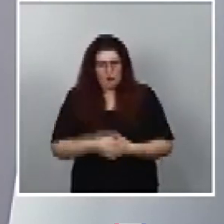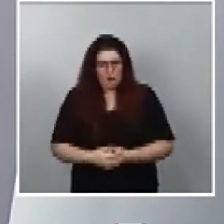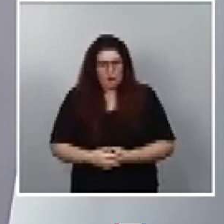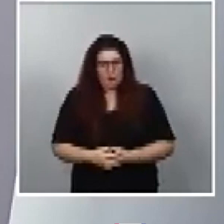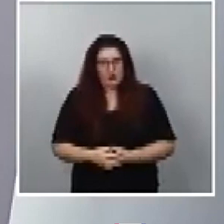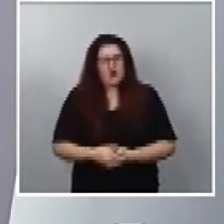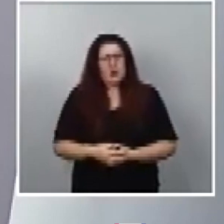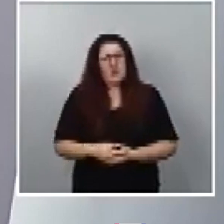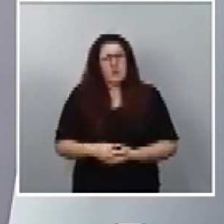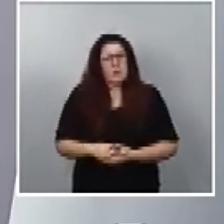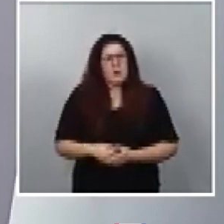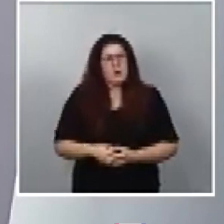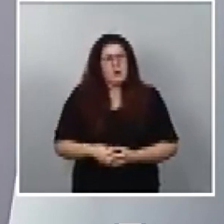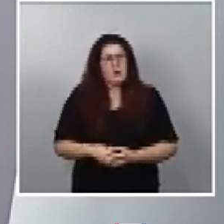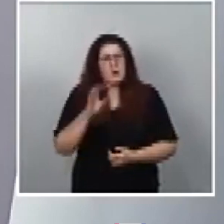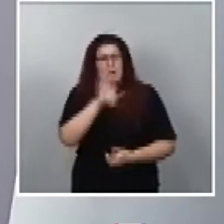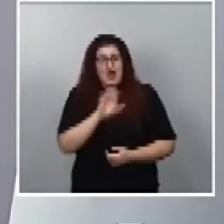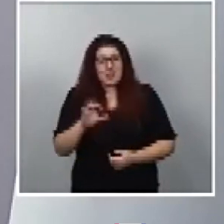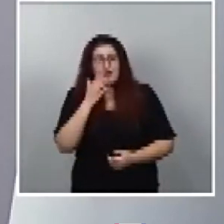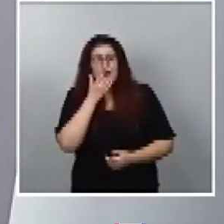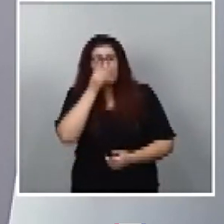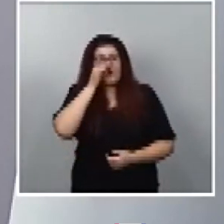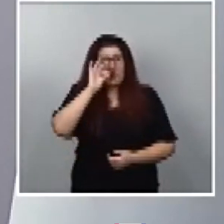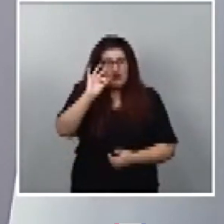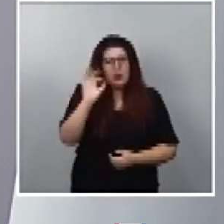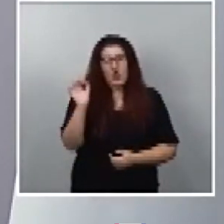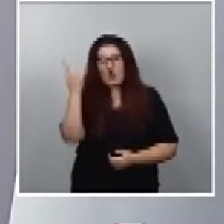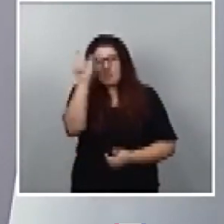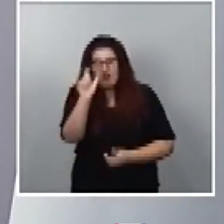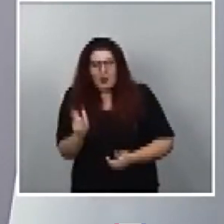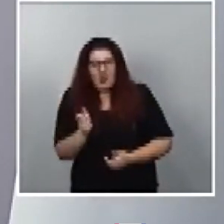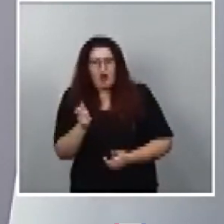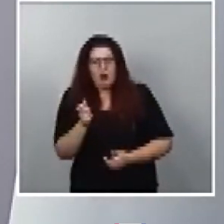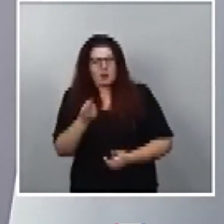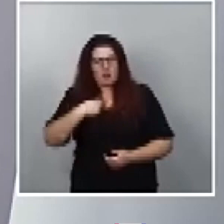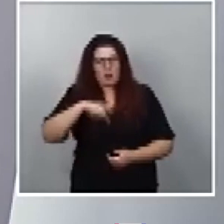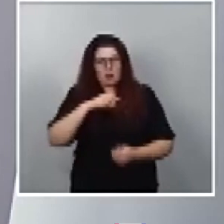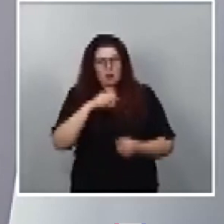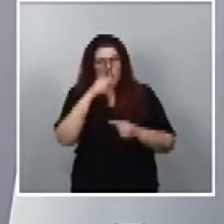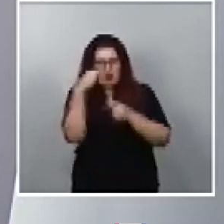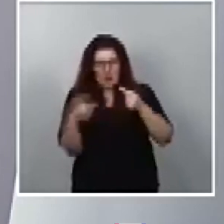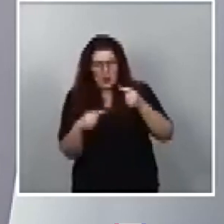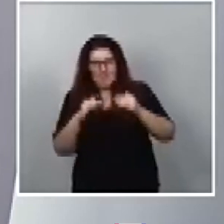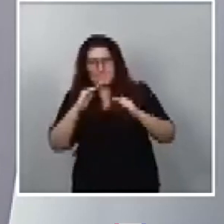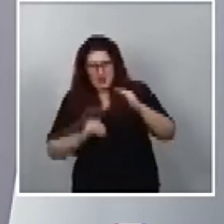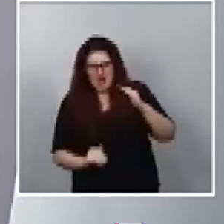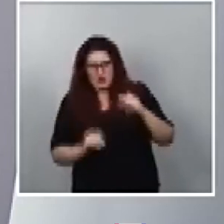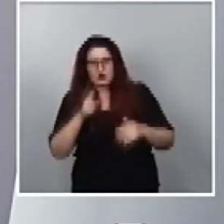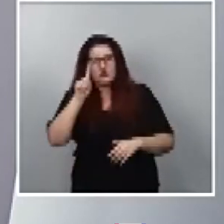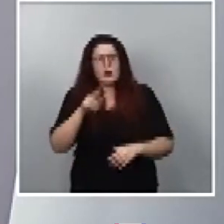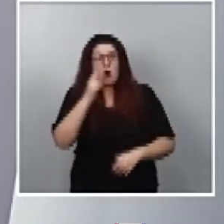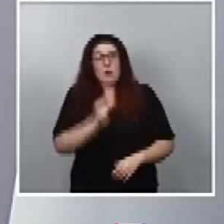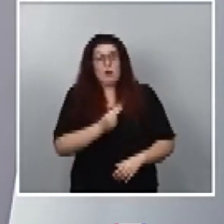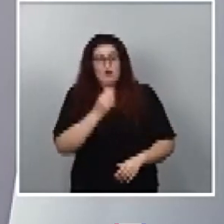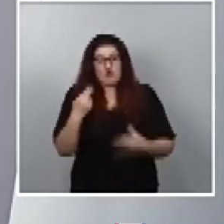cifra inferior a países como Francia o como Italia incluso inferior al compromiso que teníamos